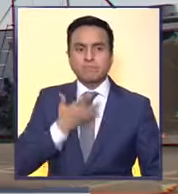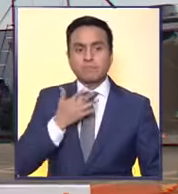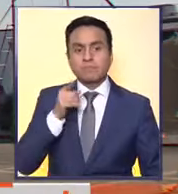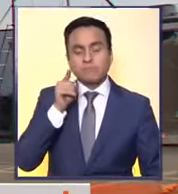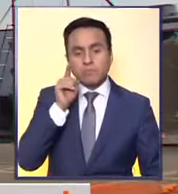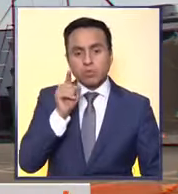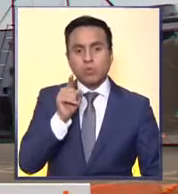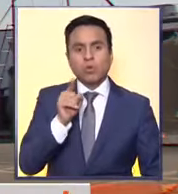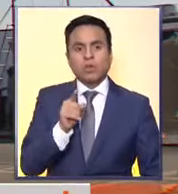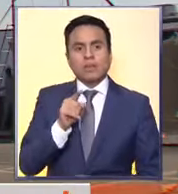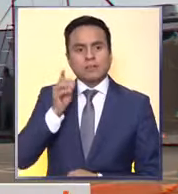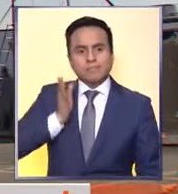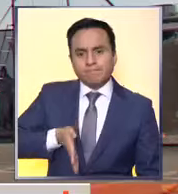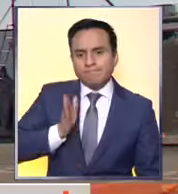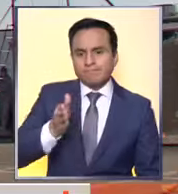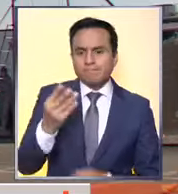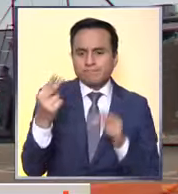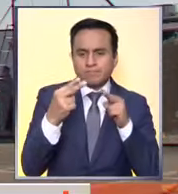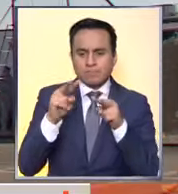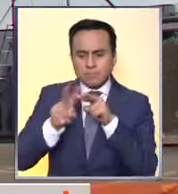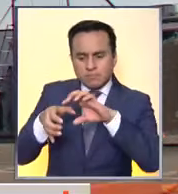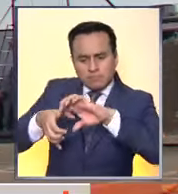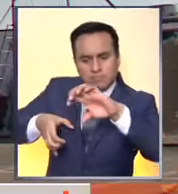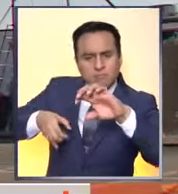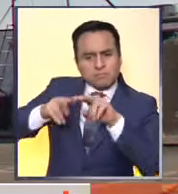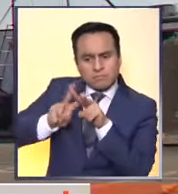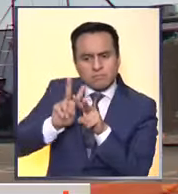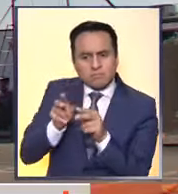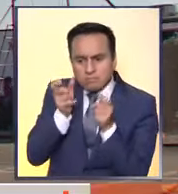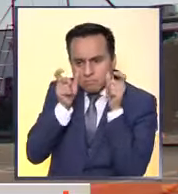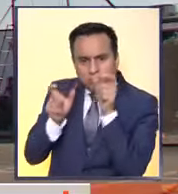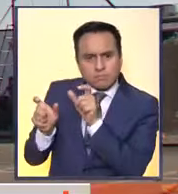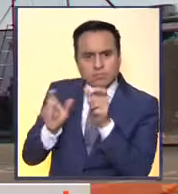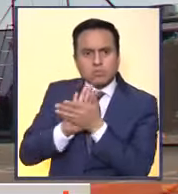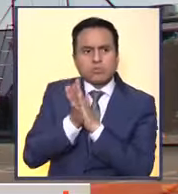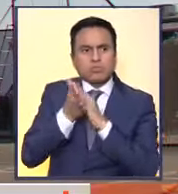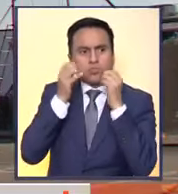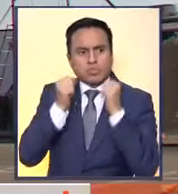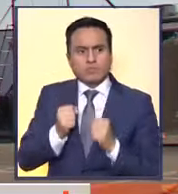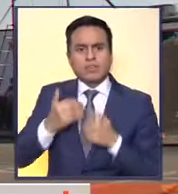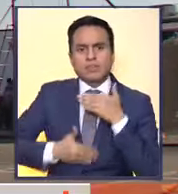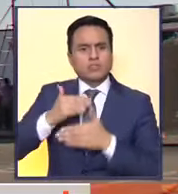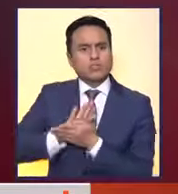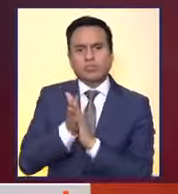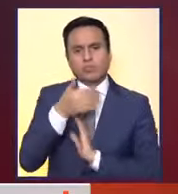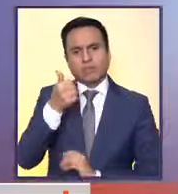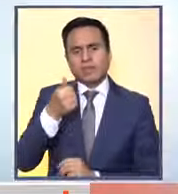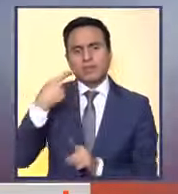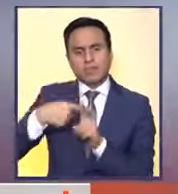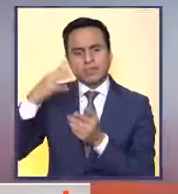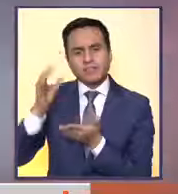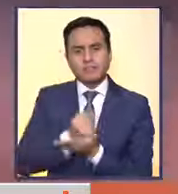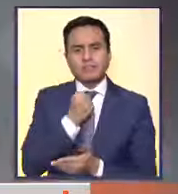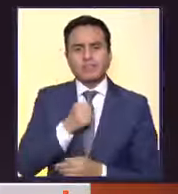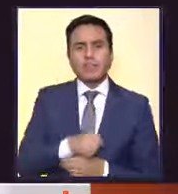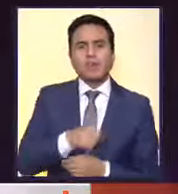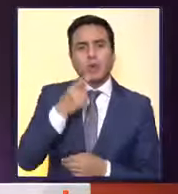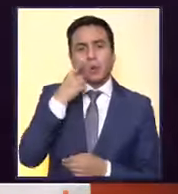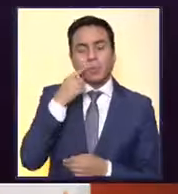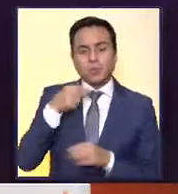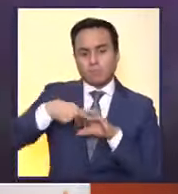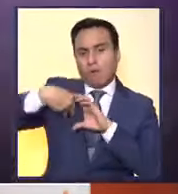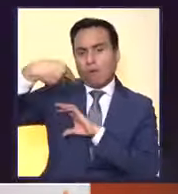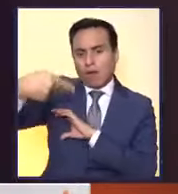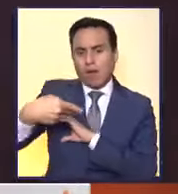estar constantemente viendo su aparato y hacer todo lo posible para que todo salga bien y todo sea un éxito. El hombre bala del American Circus